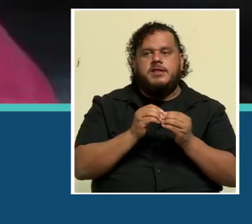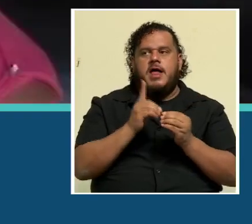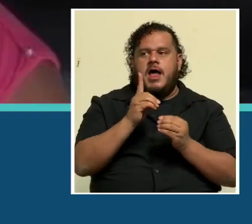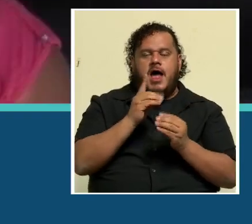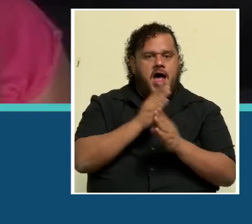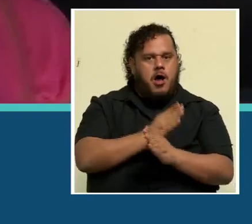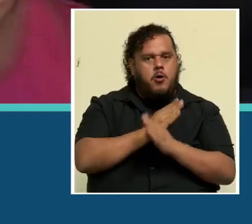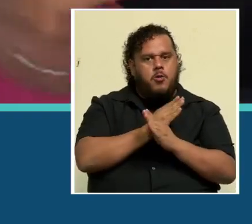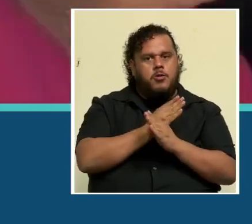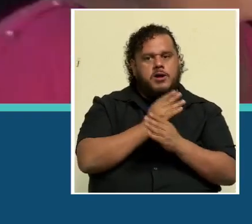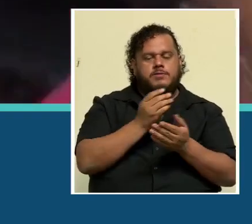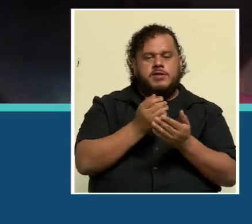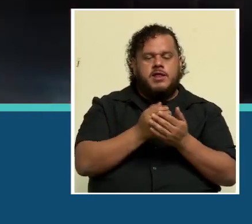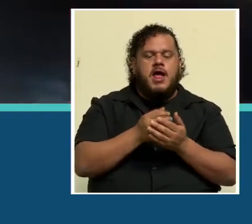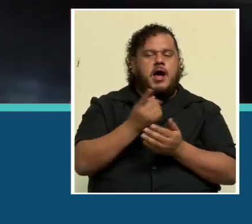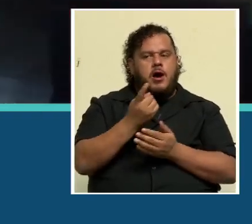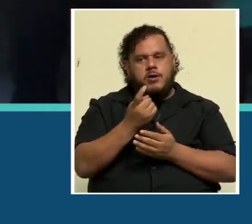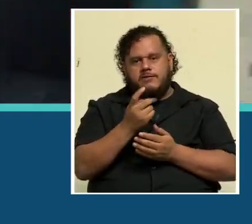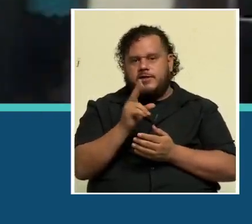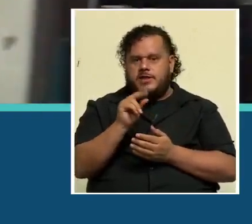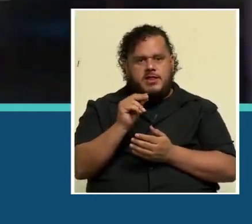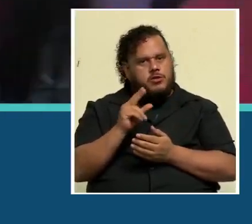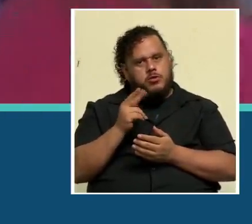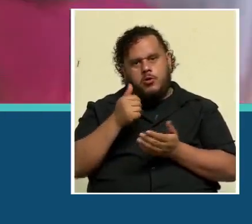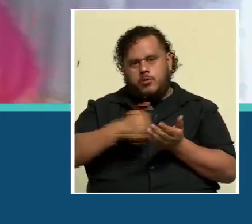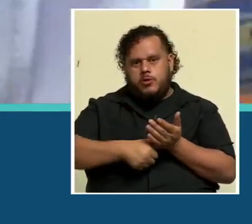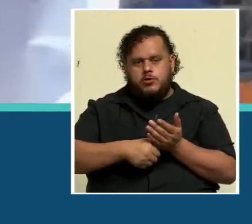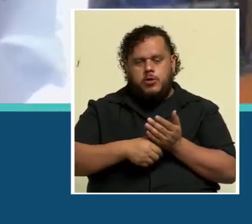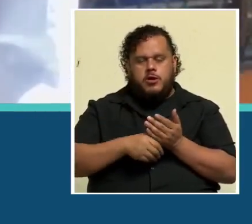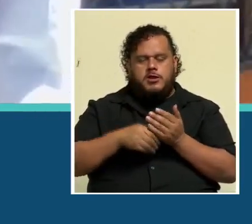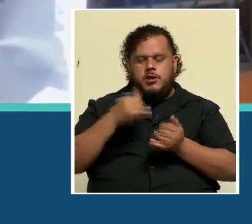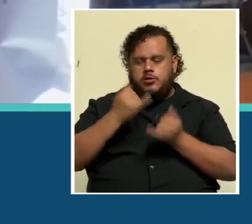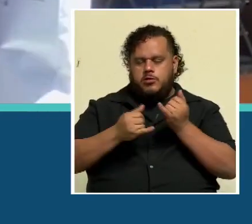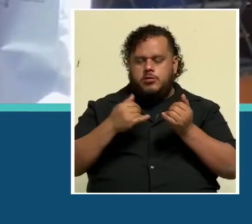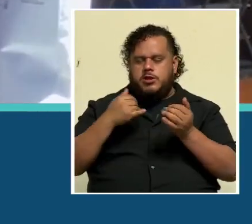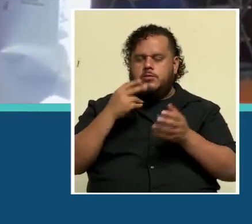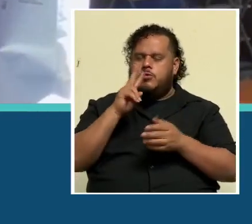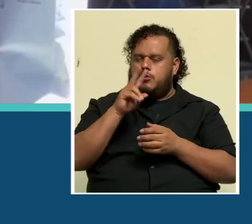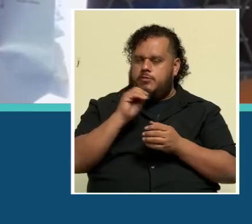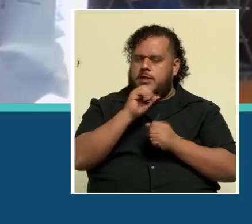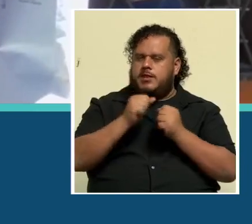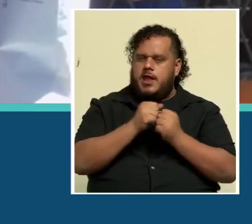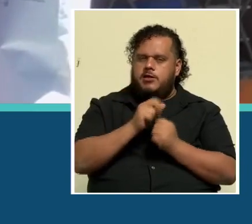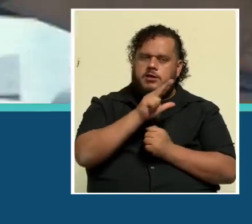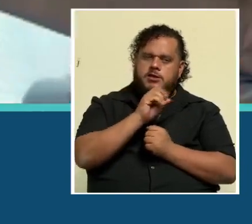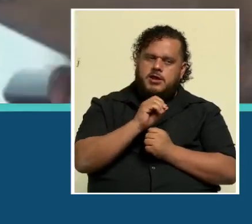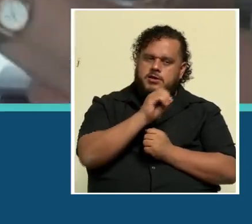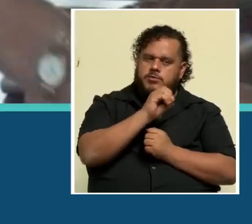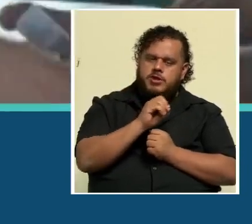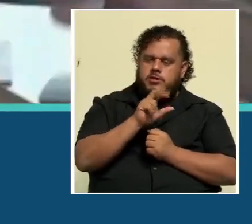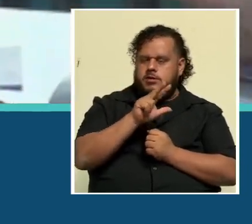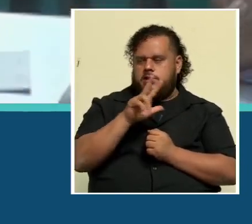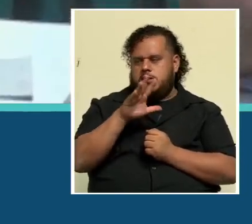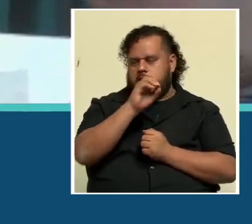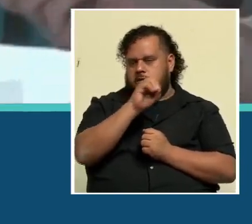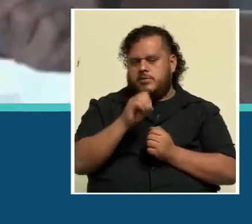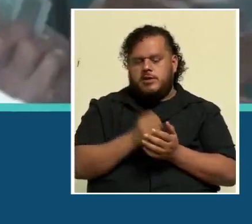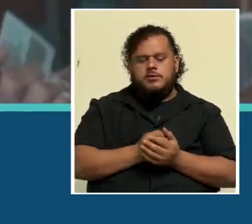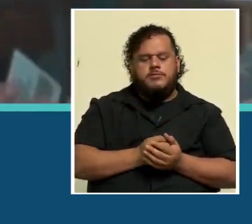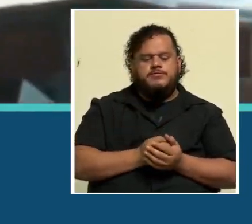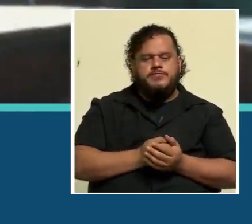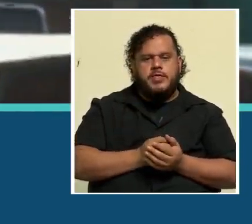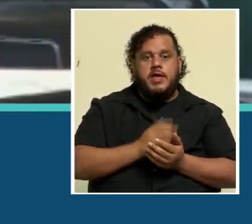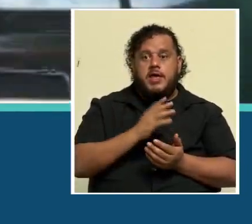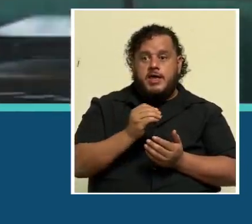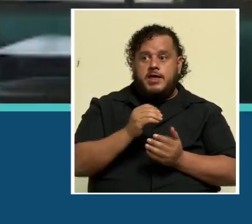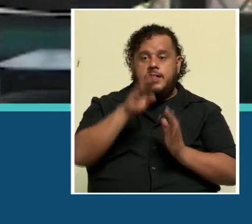abstencionismo promedio de los últimos 20 años, que anda alrededor del 30%, 35%,